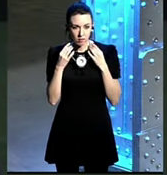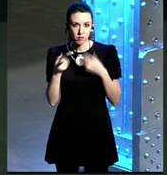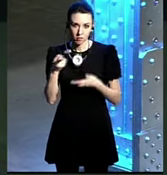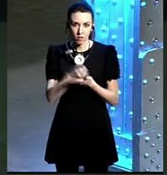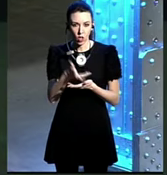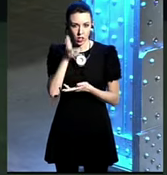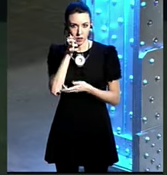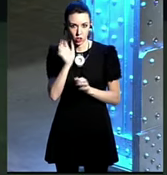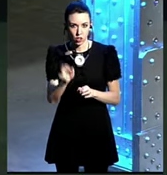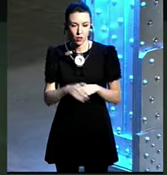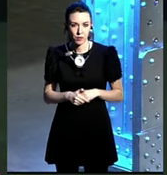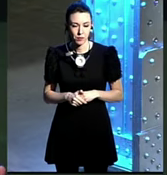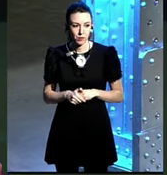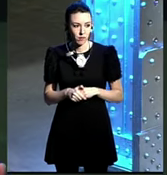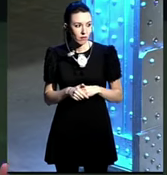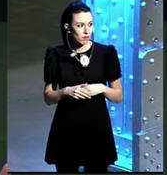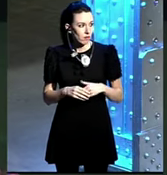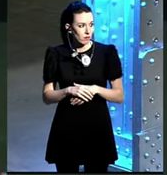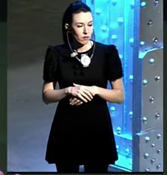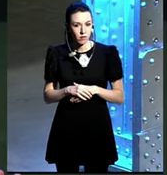Hemos vuelto.